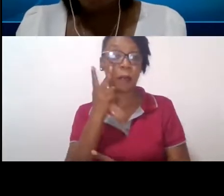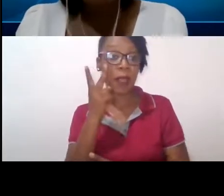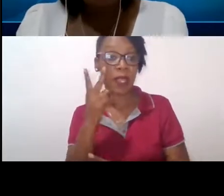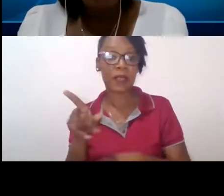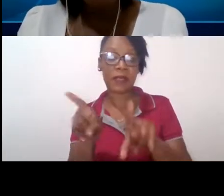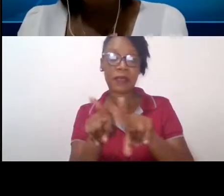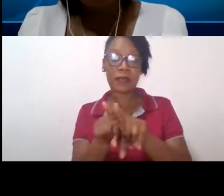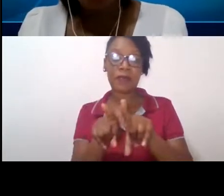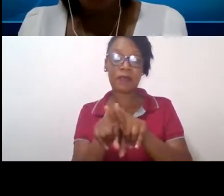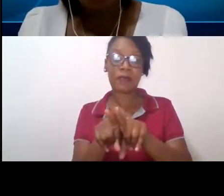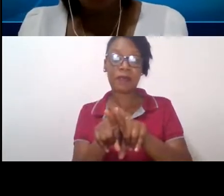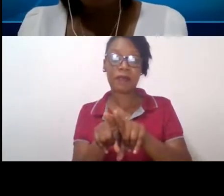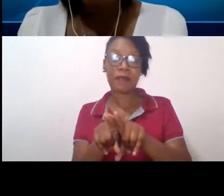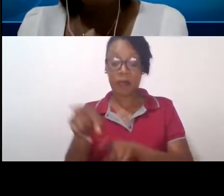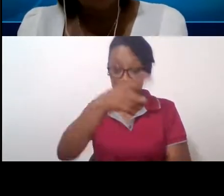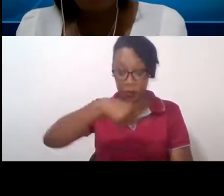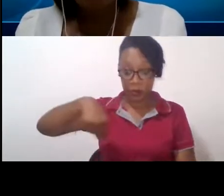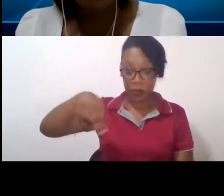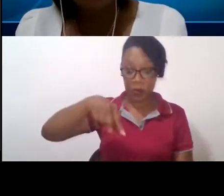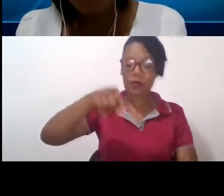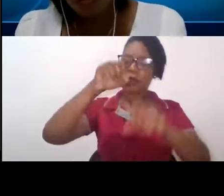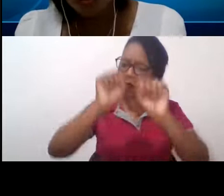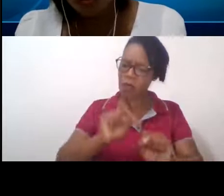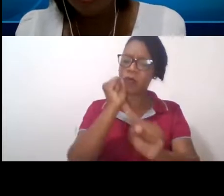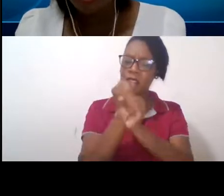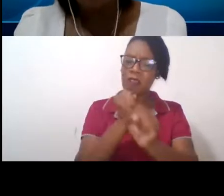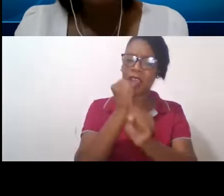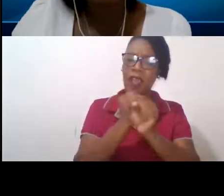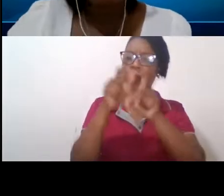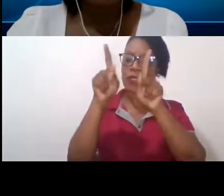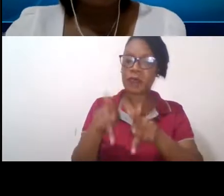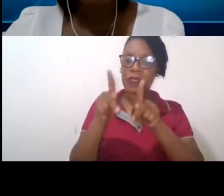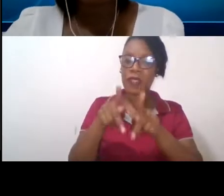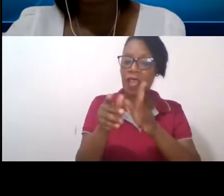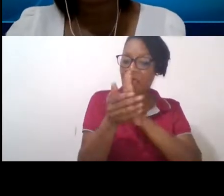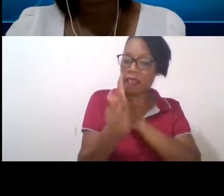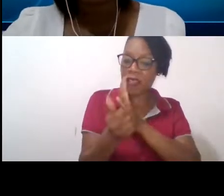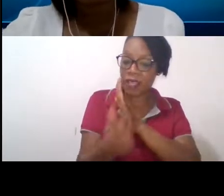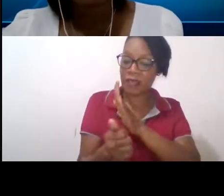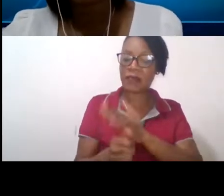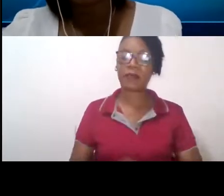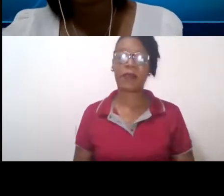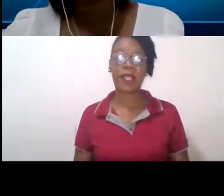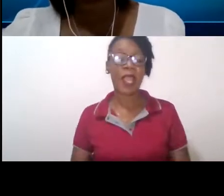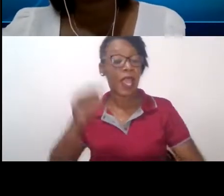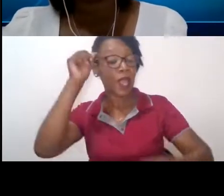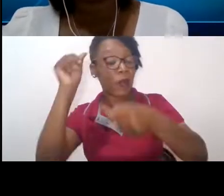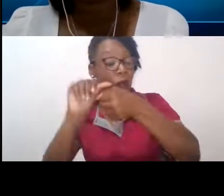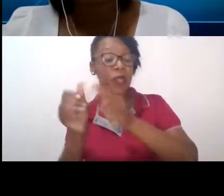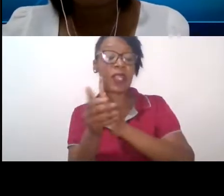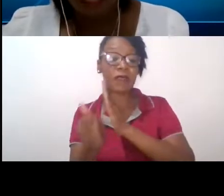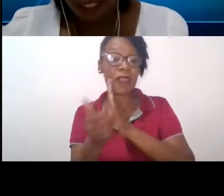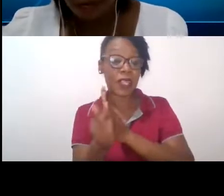que podemos nosotros trabajar con estas personas las habilidades. Recordemos que una habilidad es una